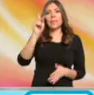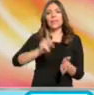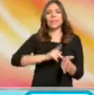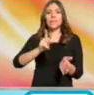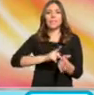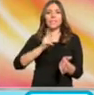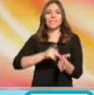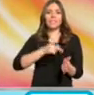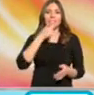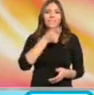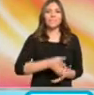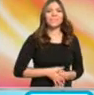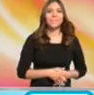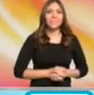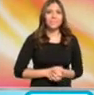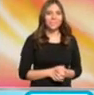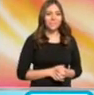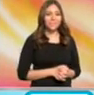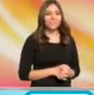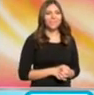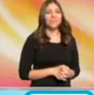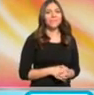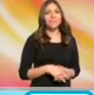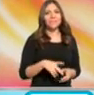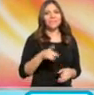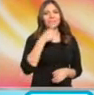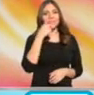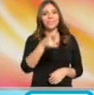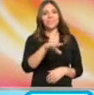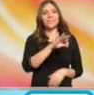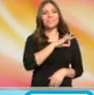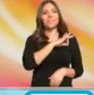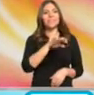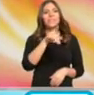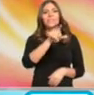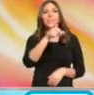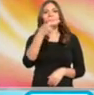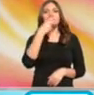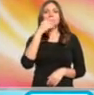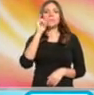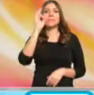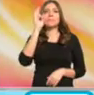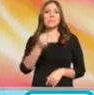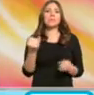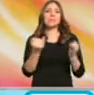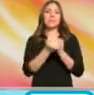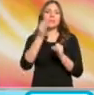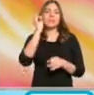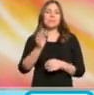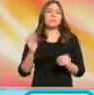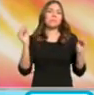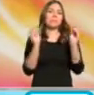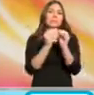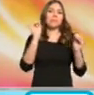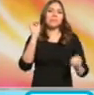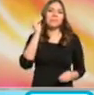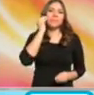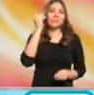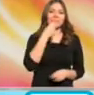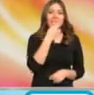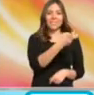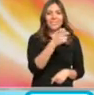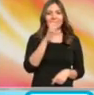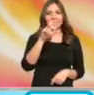ahí. Hasta uno le hubiera dado un pico ahí al buen Elvis Presley. Mira nada más. mira. Ahí. Nos llega